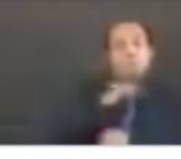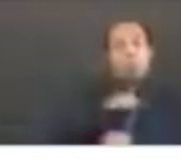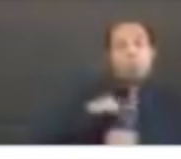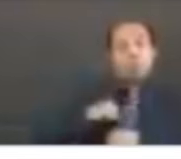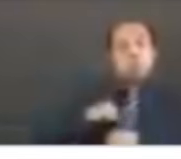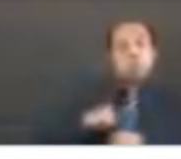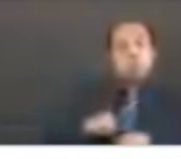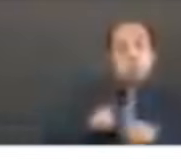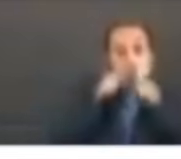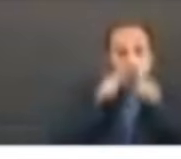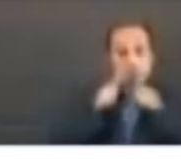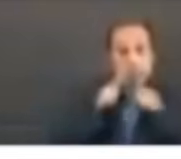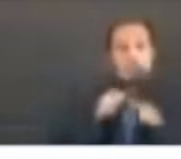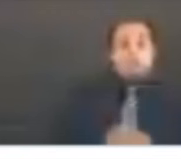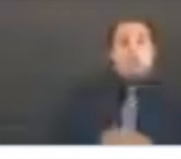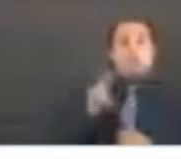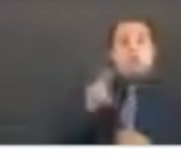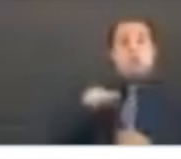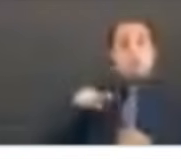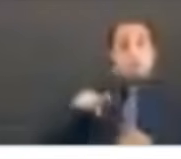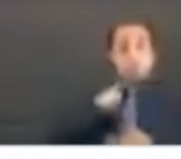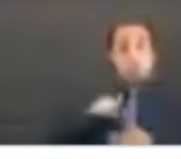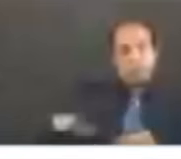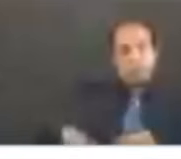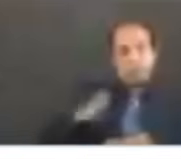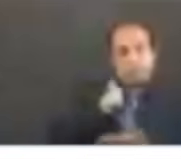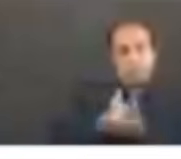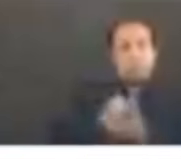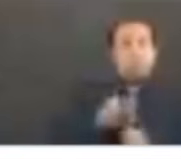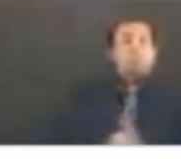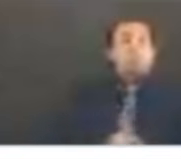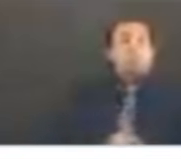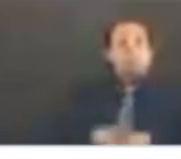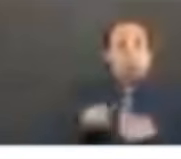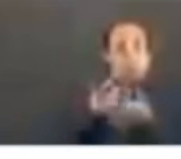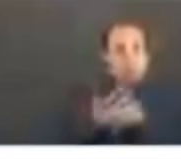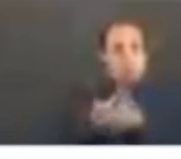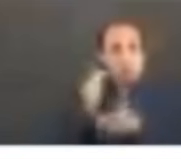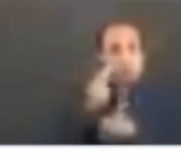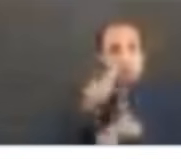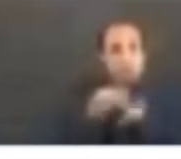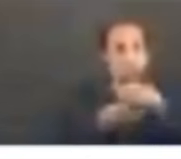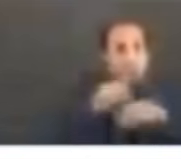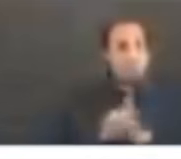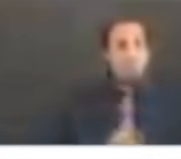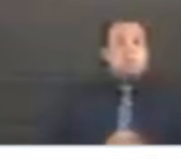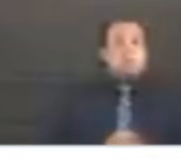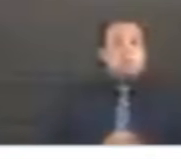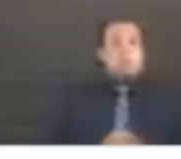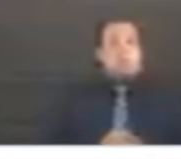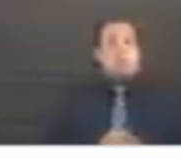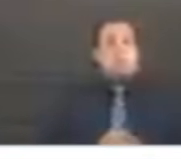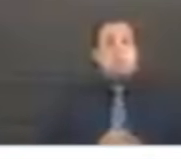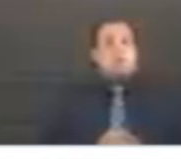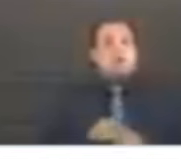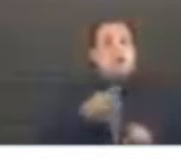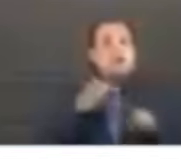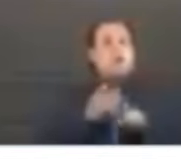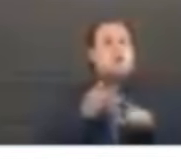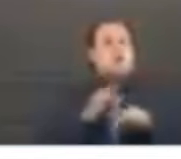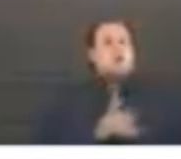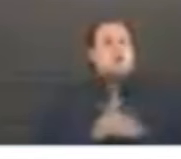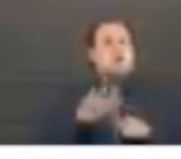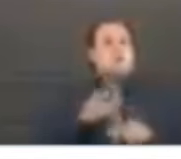nosotros apoyar en todo lo que se requiera, repito, para el beneficio de los habitantes de la ciudad, que tengan un precio justo del